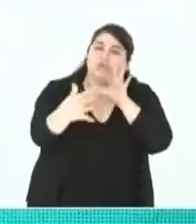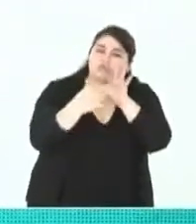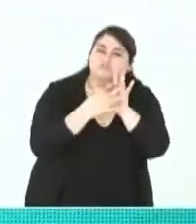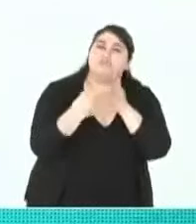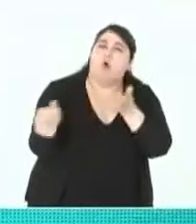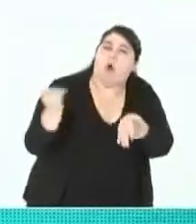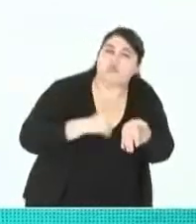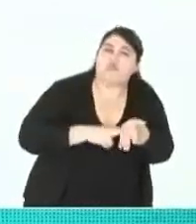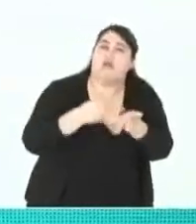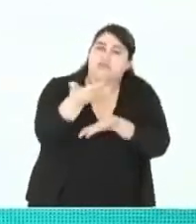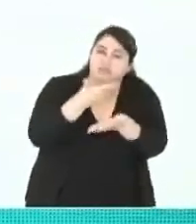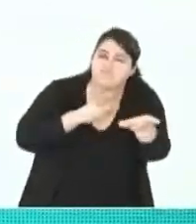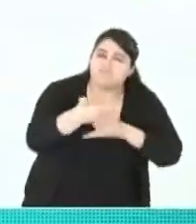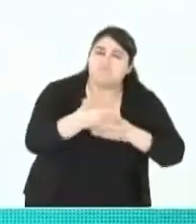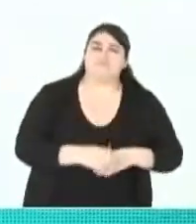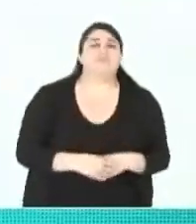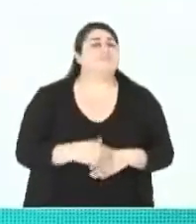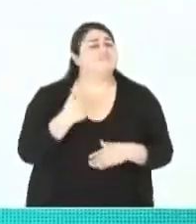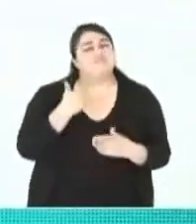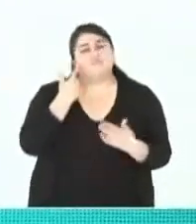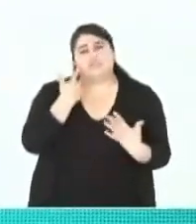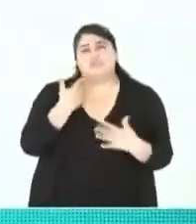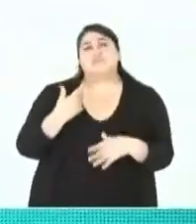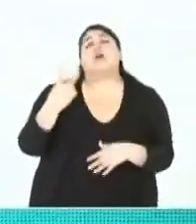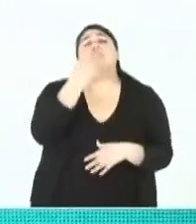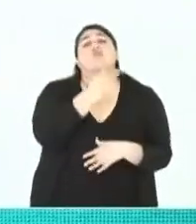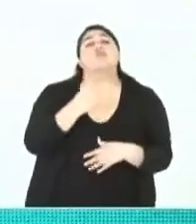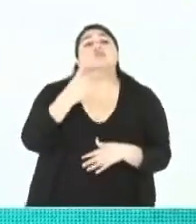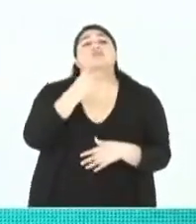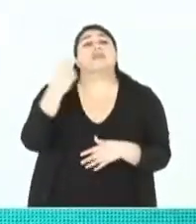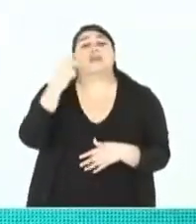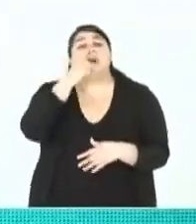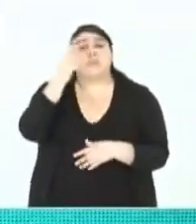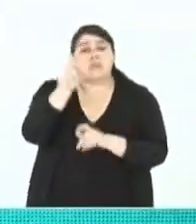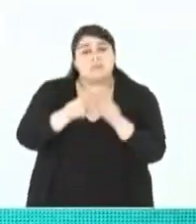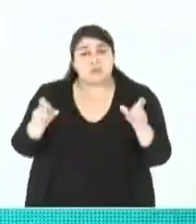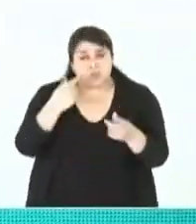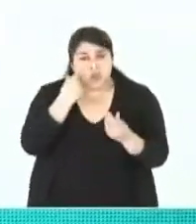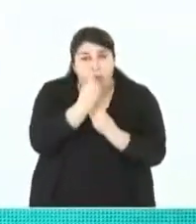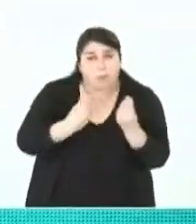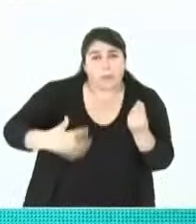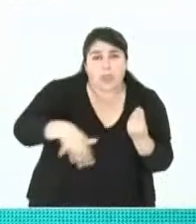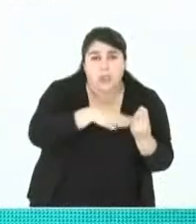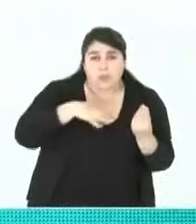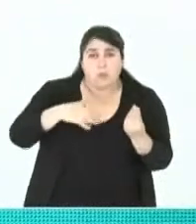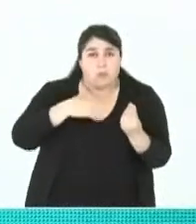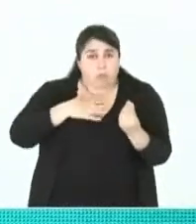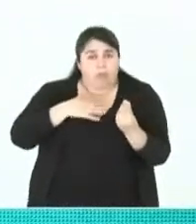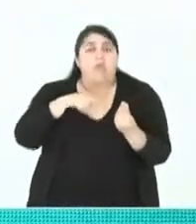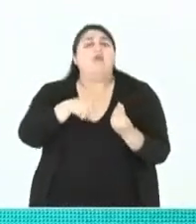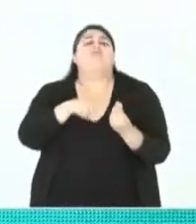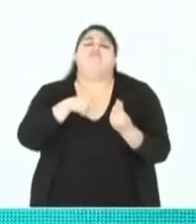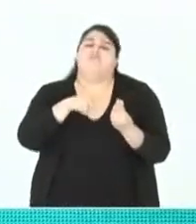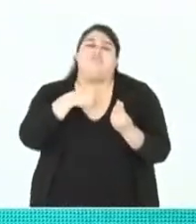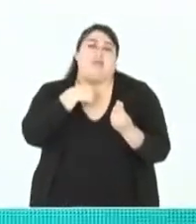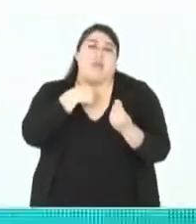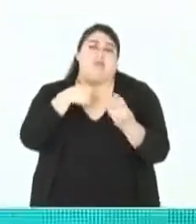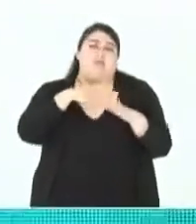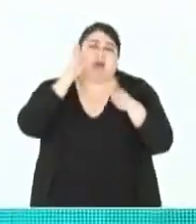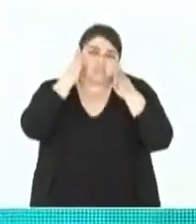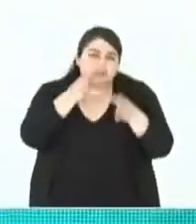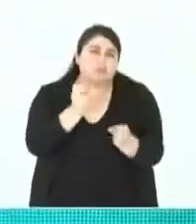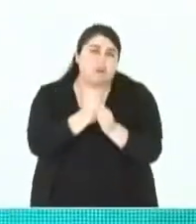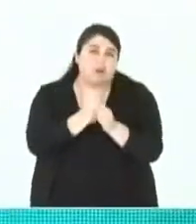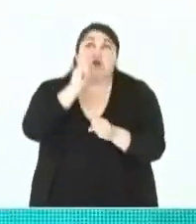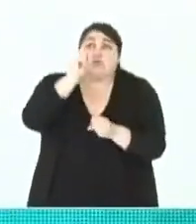es un honor y un orgullo inmenso trabajar por las 200.000 personas que viven en nuestra comuna pero también por aquellas personas que vienen